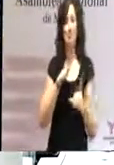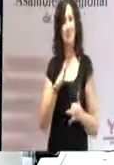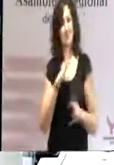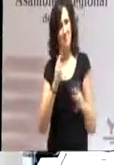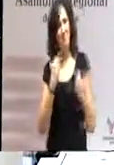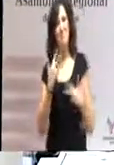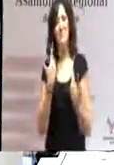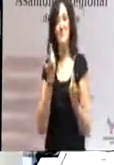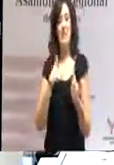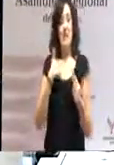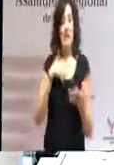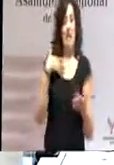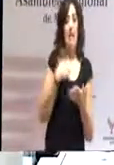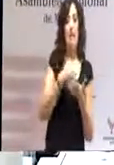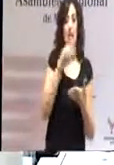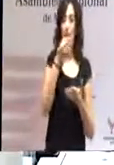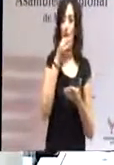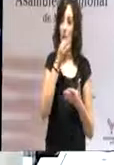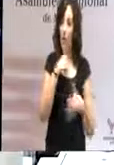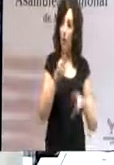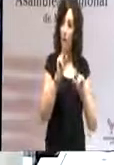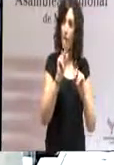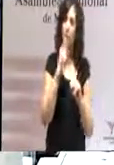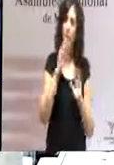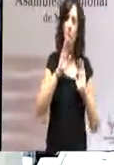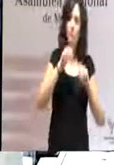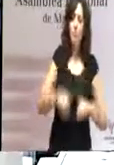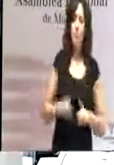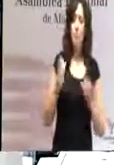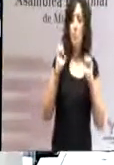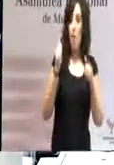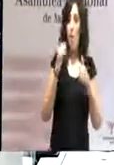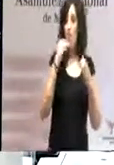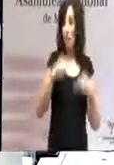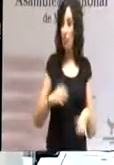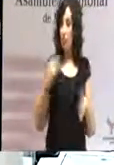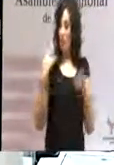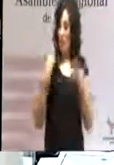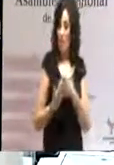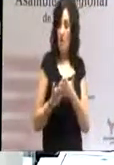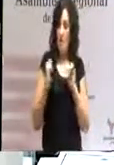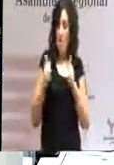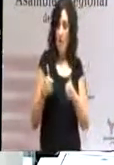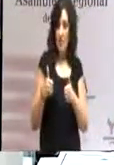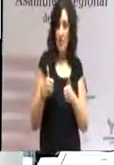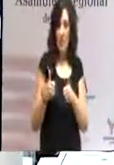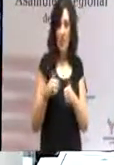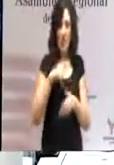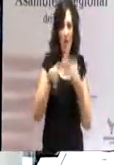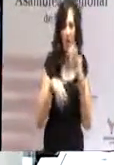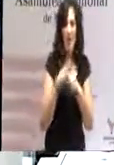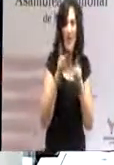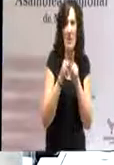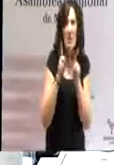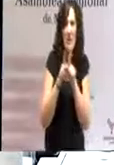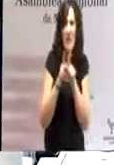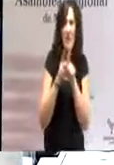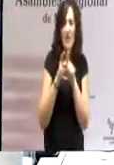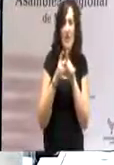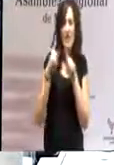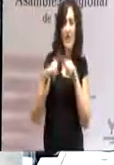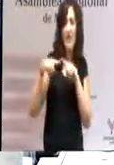intervención, retomo la historia donde la comencé al principio. En Hamlet, poco después del episodio que